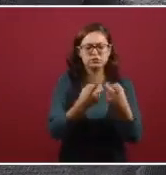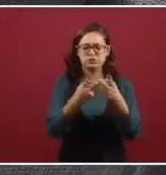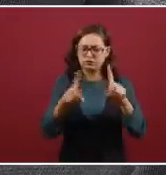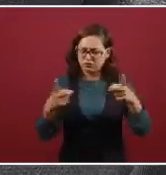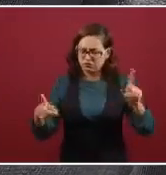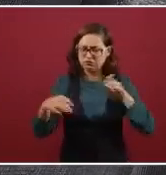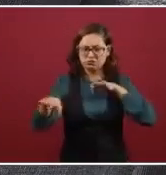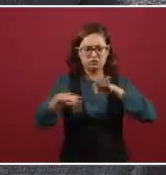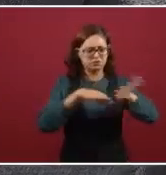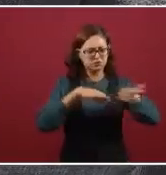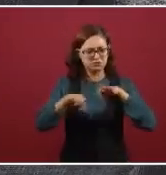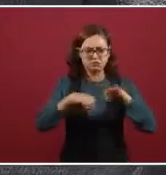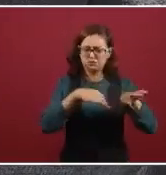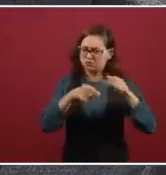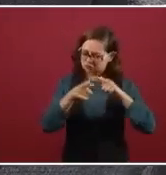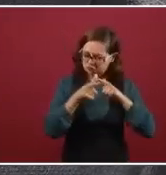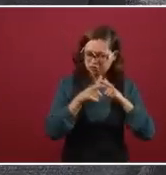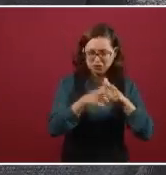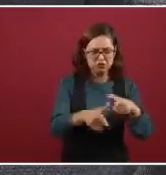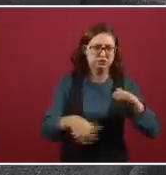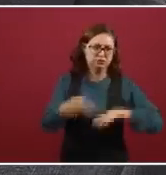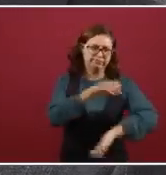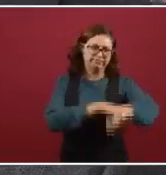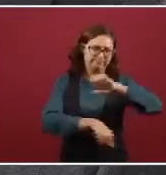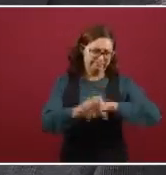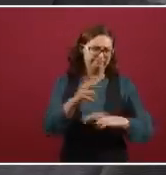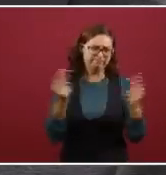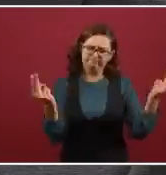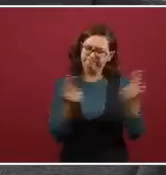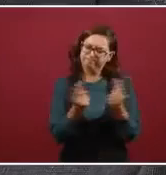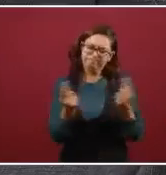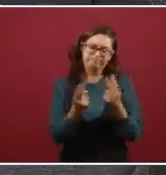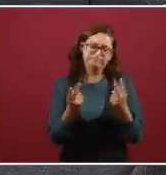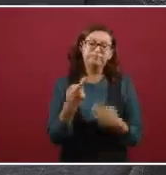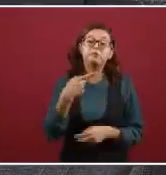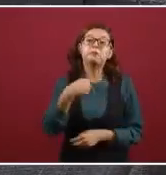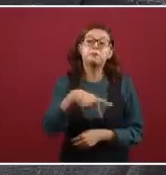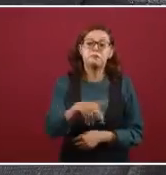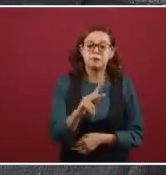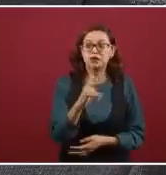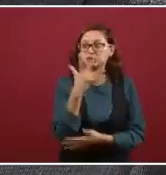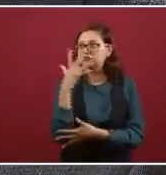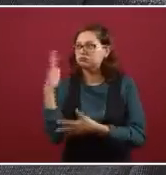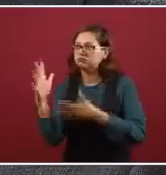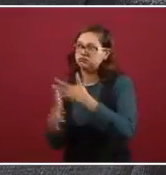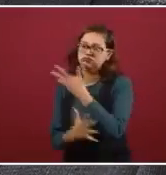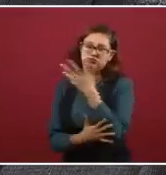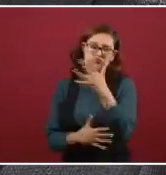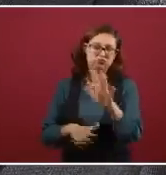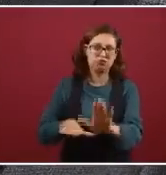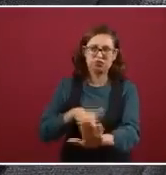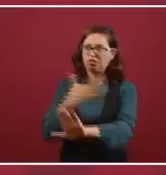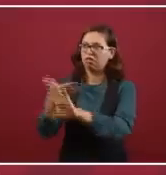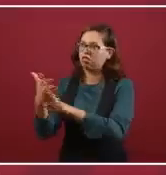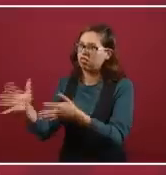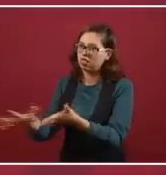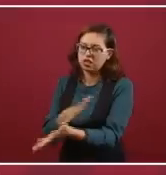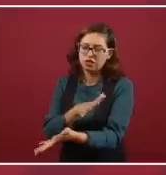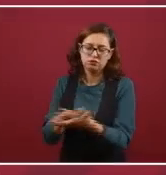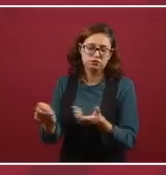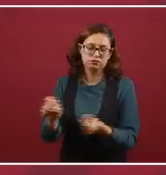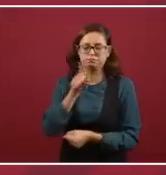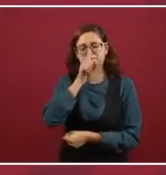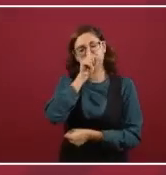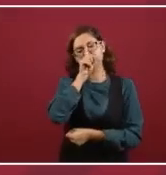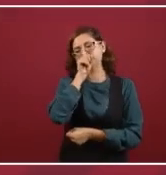falta las empresas, pero que al mismo tiempo no se destruya el territorio.